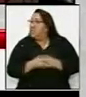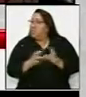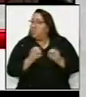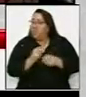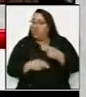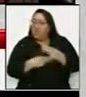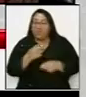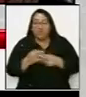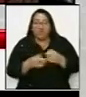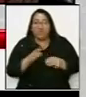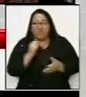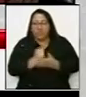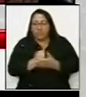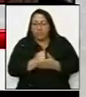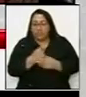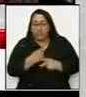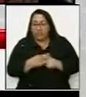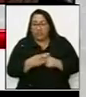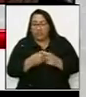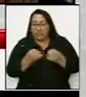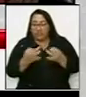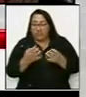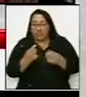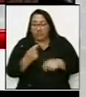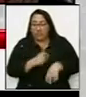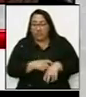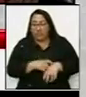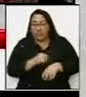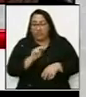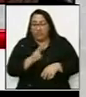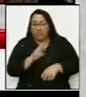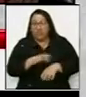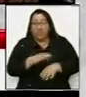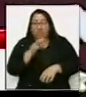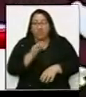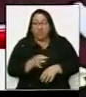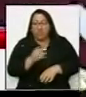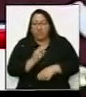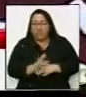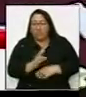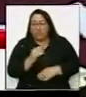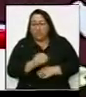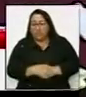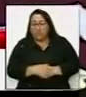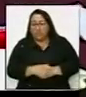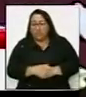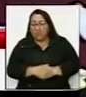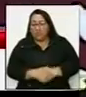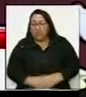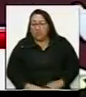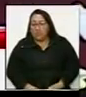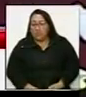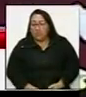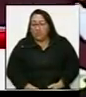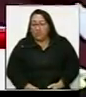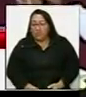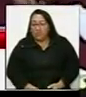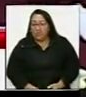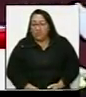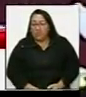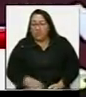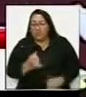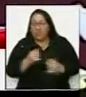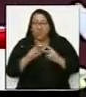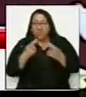Nacional de Justicia ha sido aprobado por mayoría, siendo las 2:00 p.m. de la tarde. Se